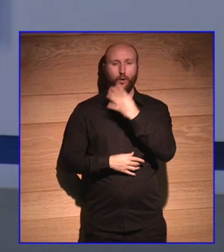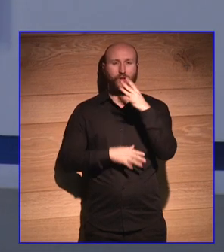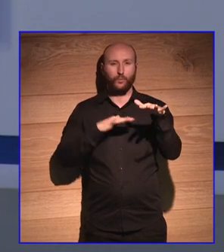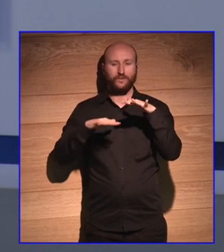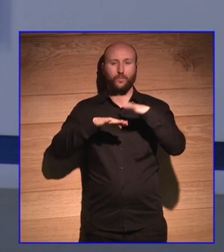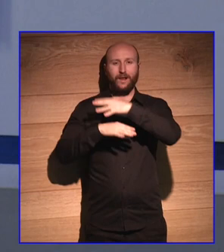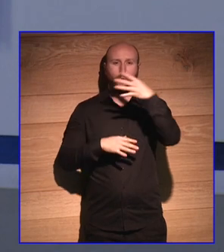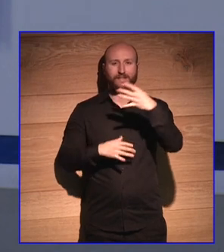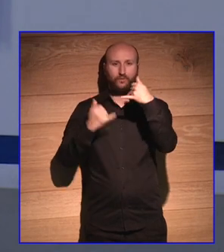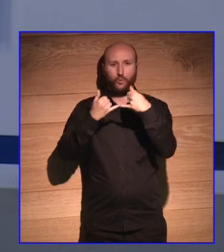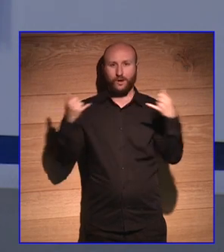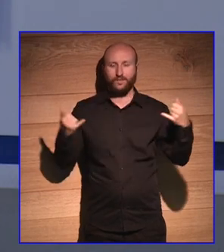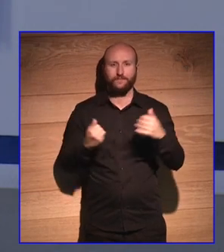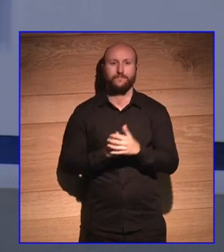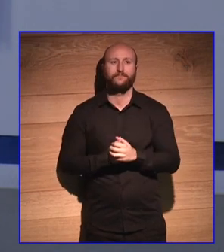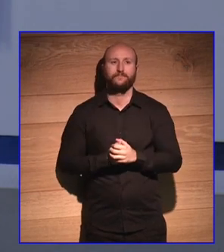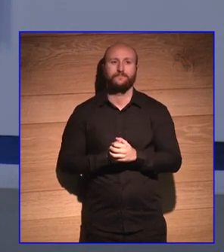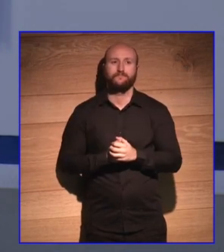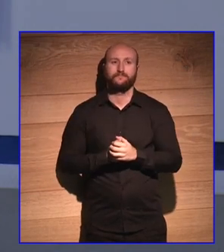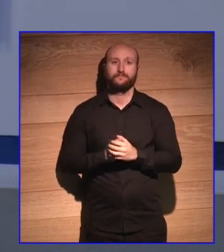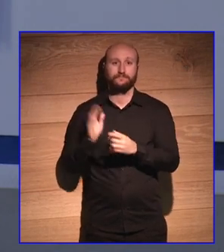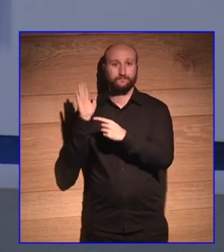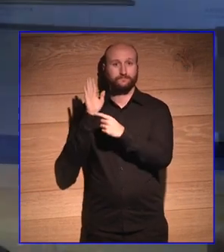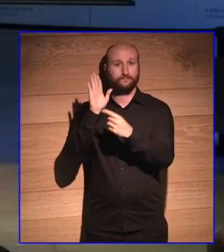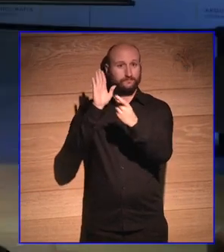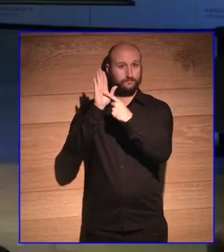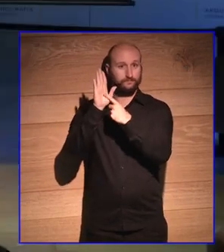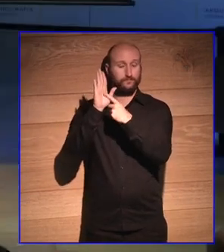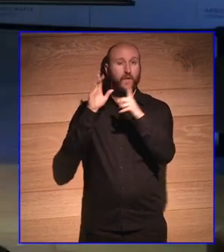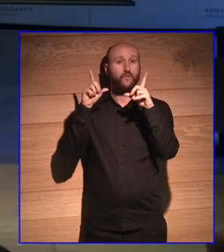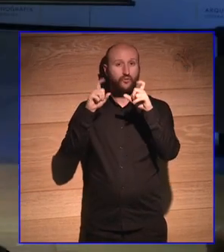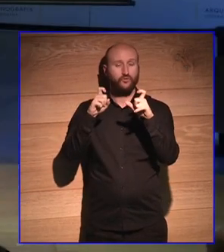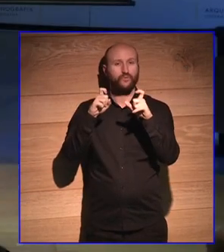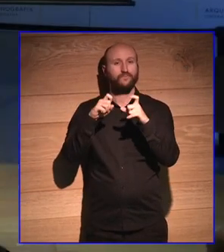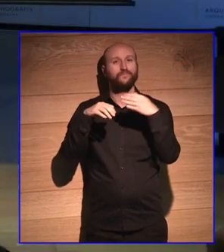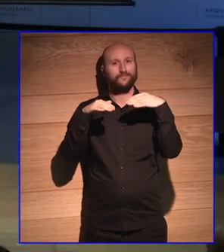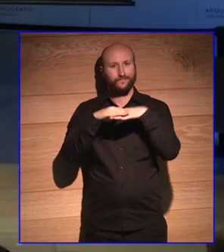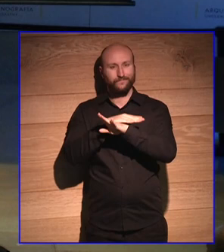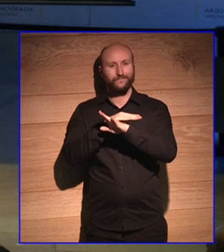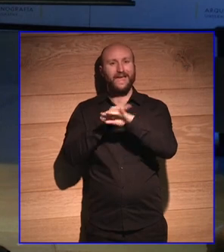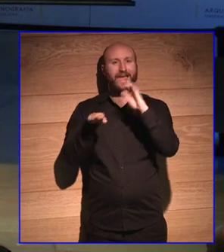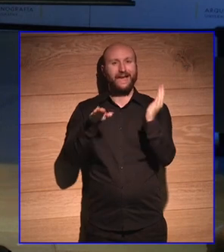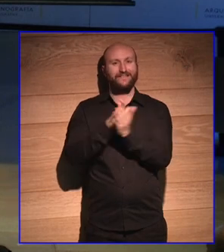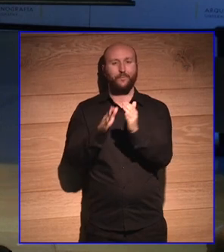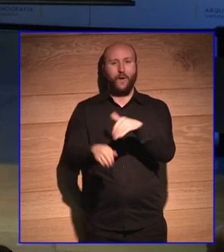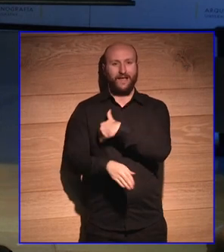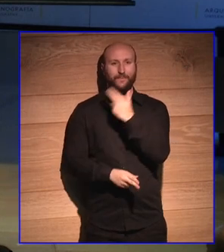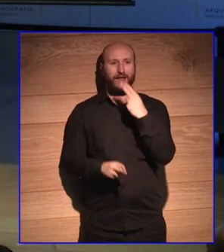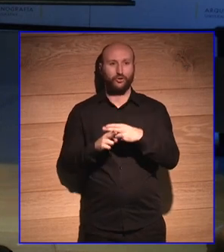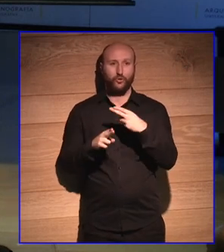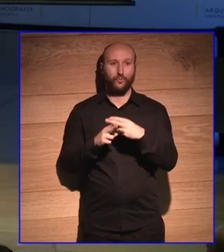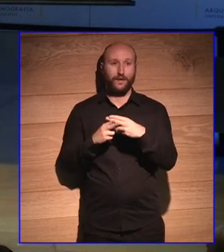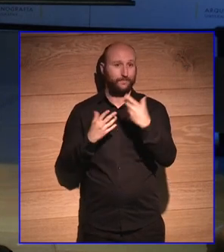cuarteto de cuerda la fuente que os estoy mostrando en la imagen es la que se conserva en el archivo de la academia de españa en roma y si os fijáis está